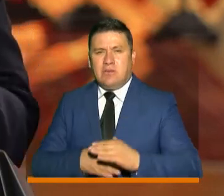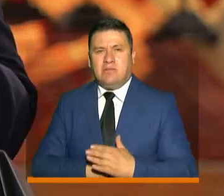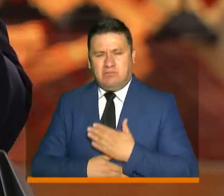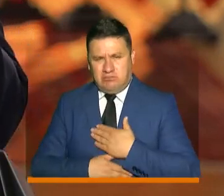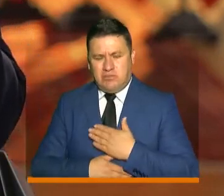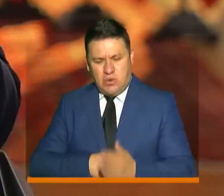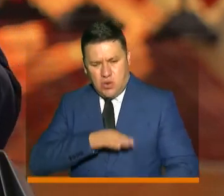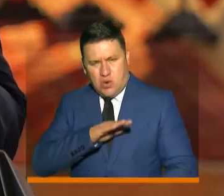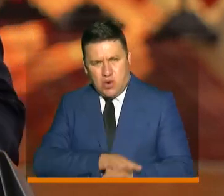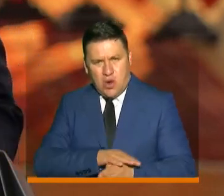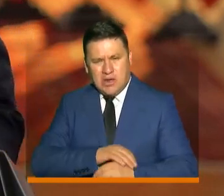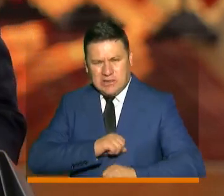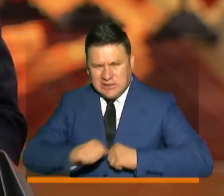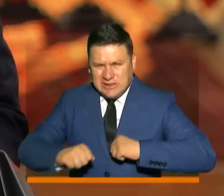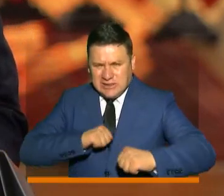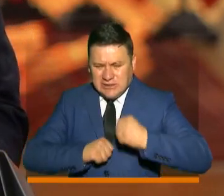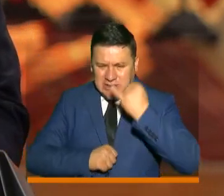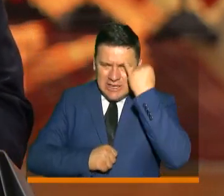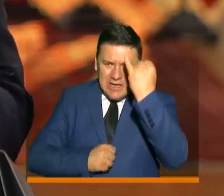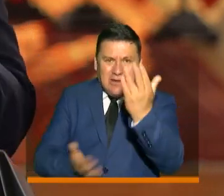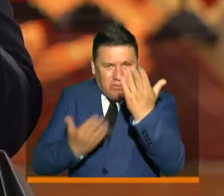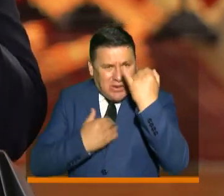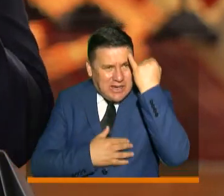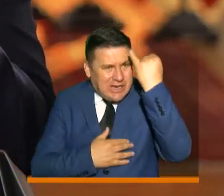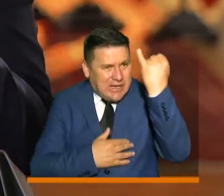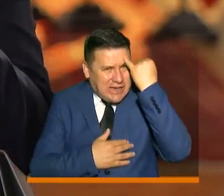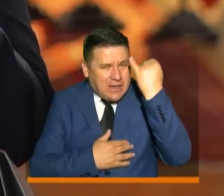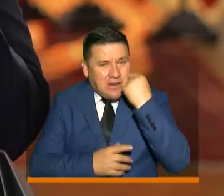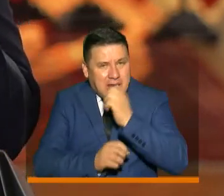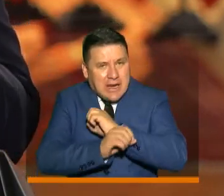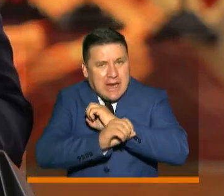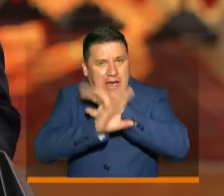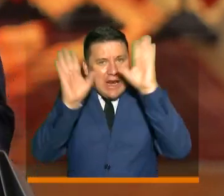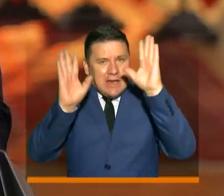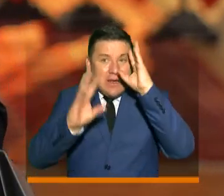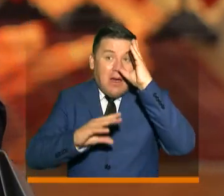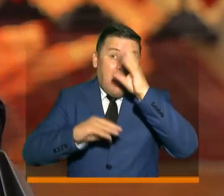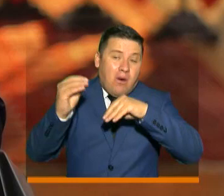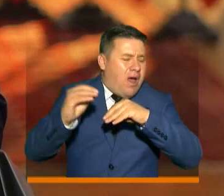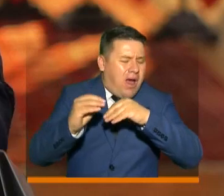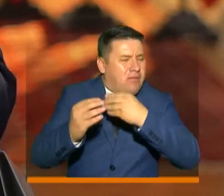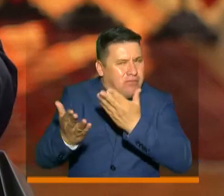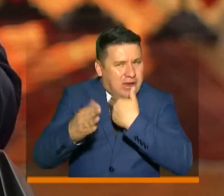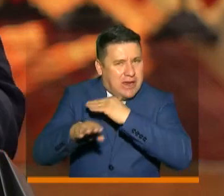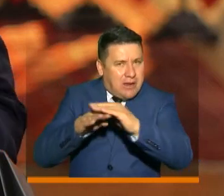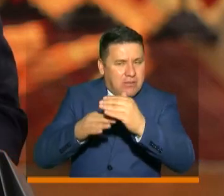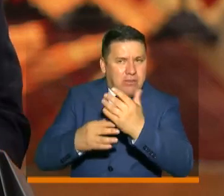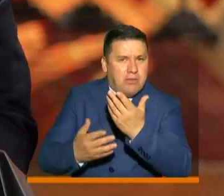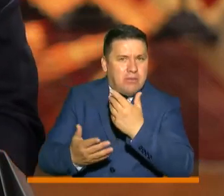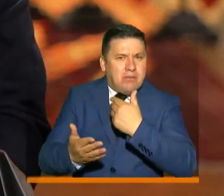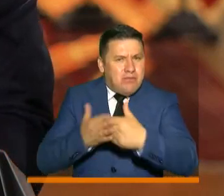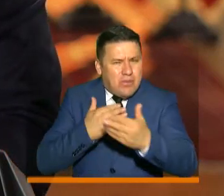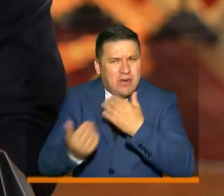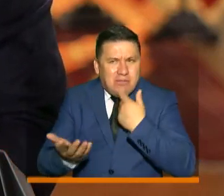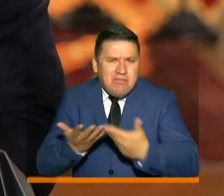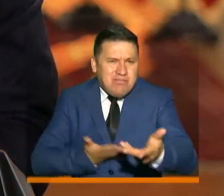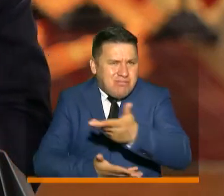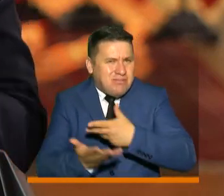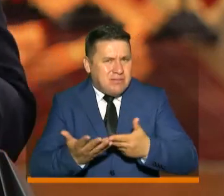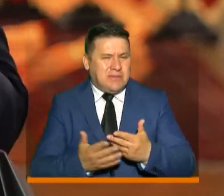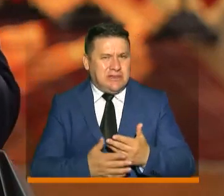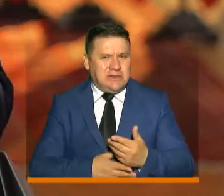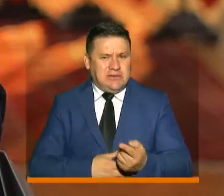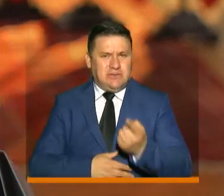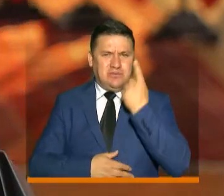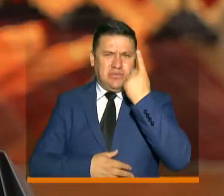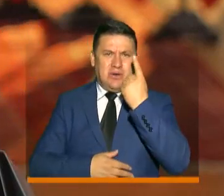continuar la batalla de las ideas desde la claridad de nuestras diferencias pero atreviéndonos a desafiar